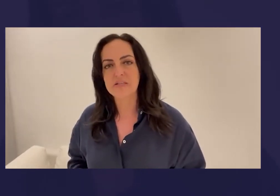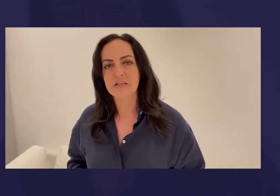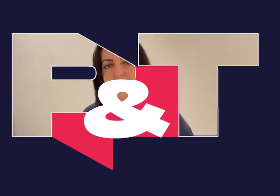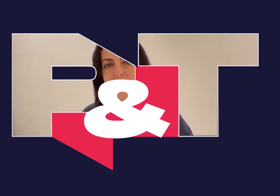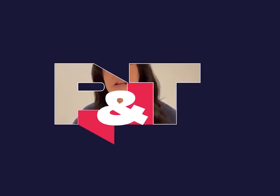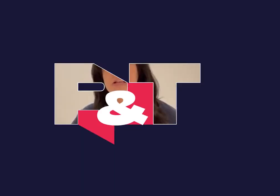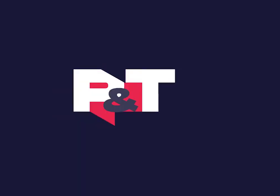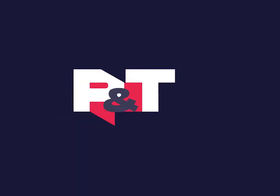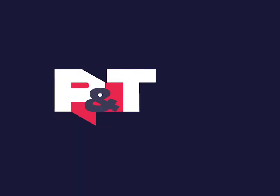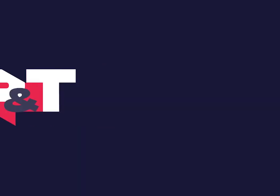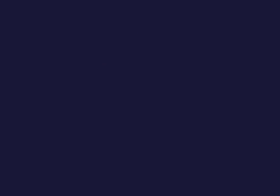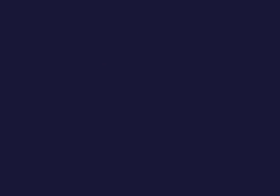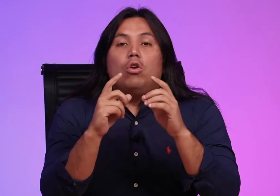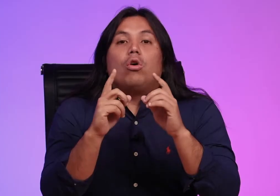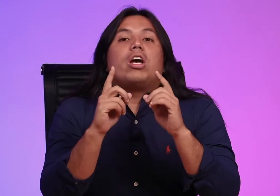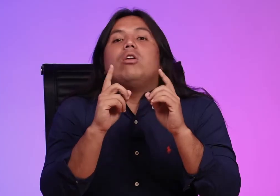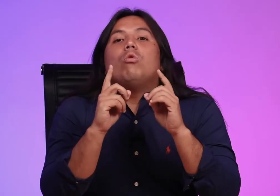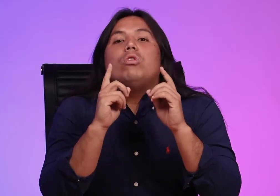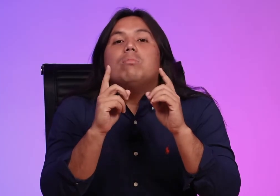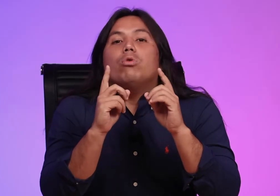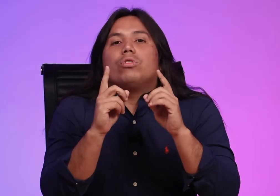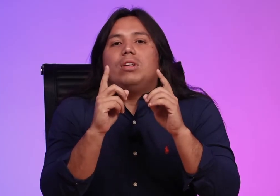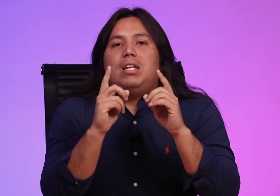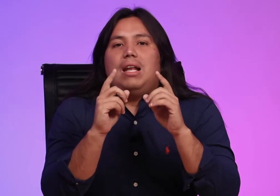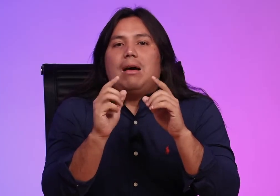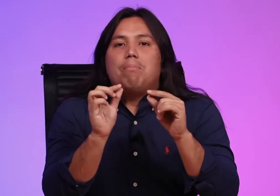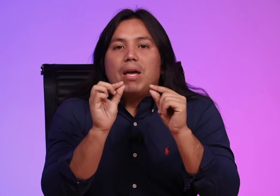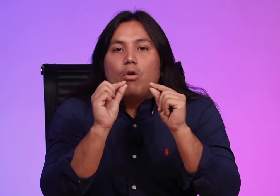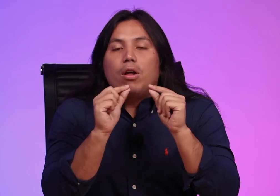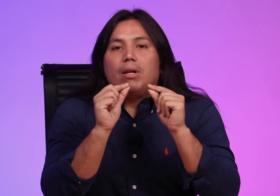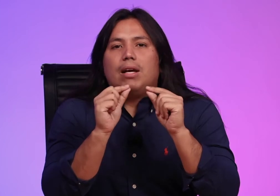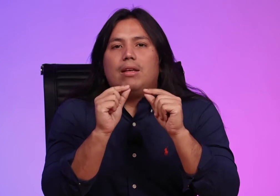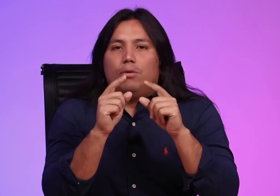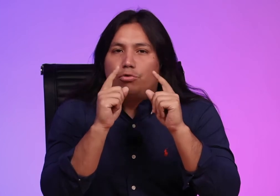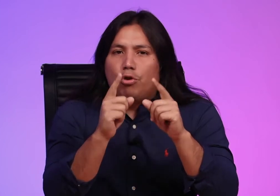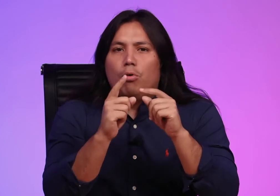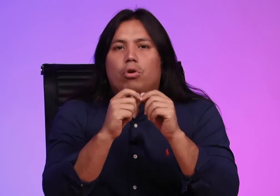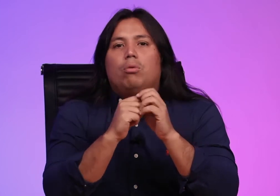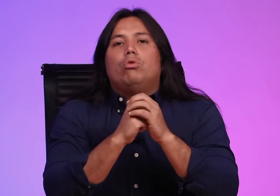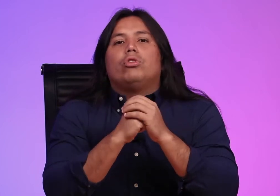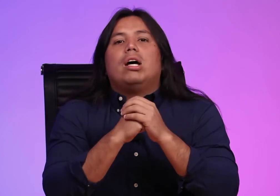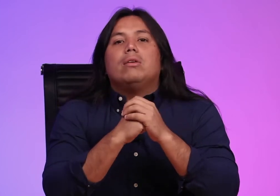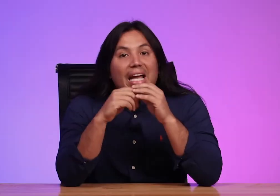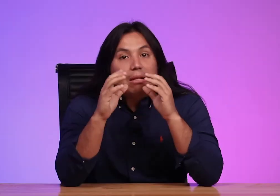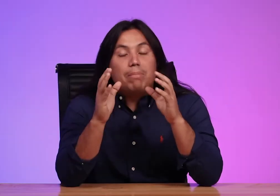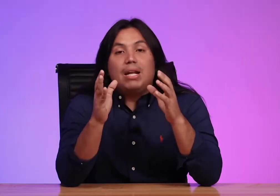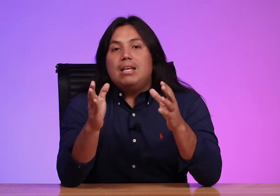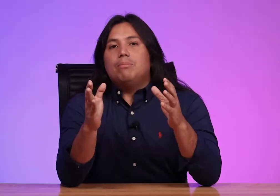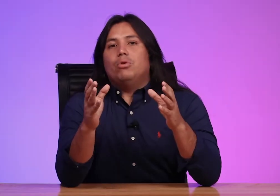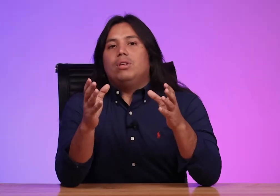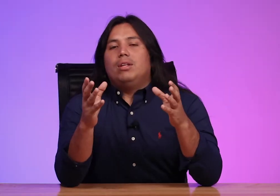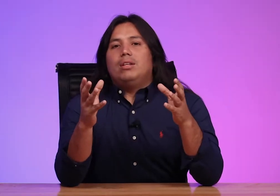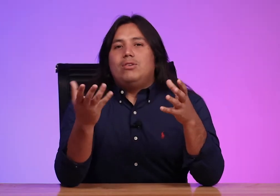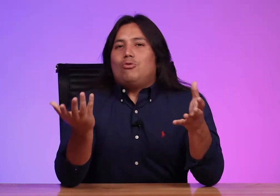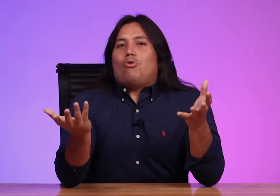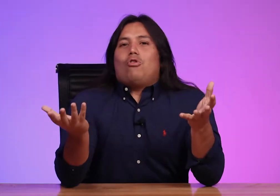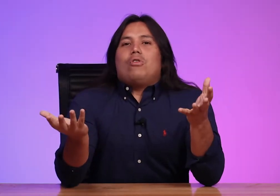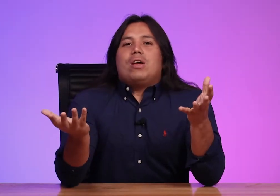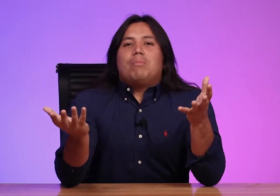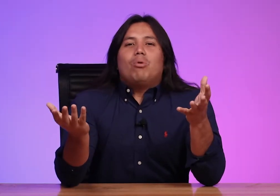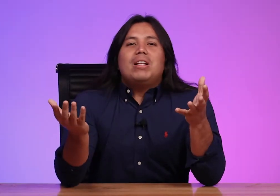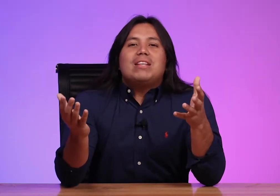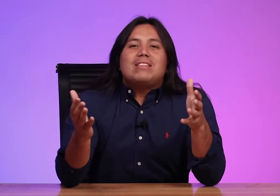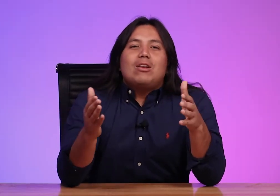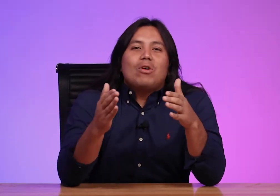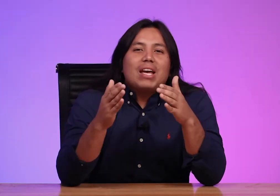elecciones presidenciales. Los que no huimos ni en las peores batallas somos los revolucionarios. El imperialismo y sus